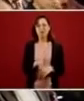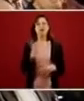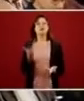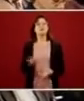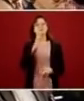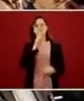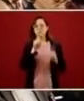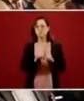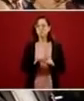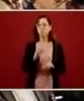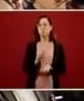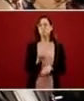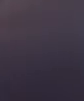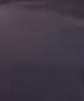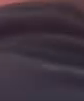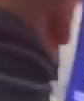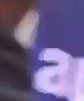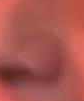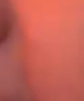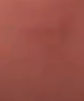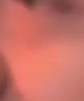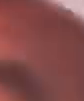el equipo de fútbol Cruz Azul.